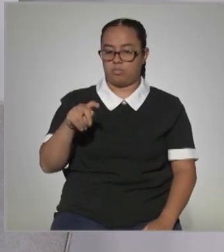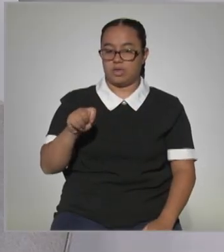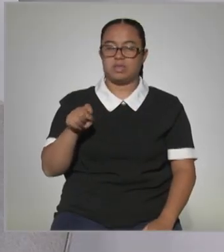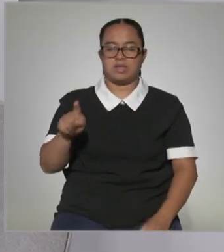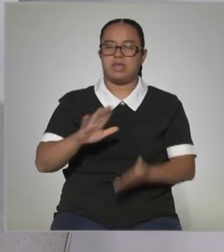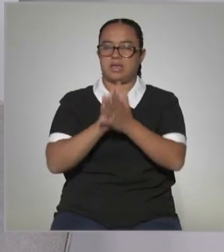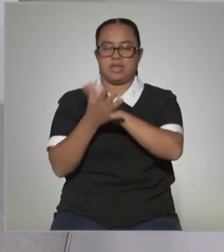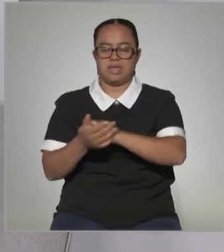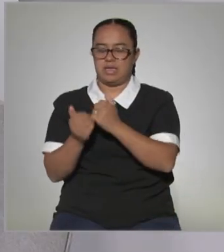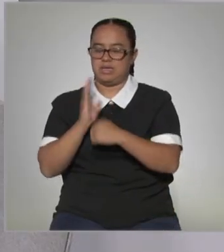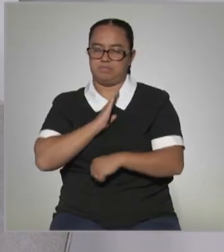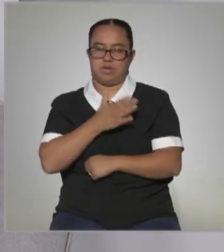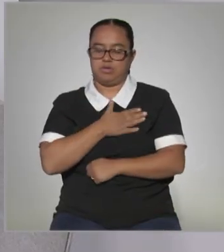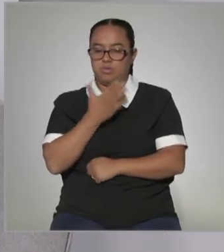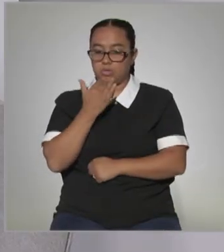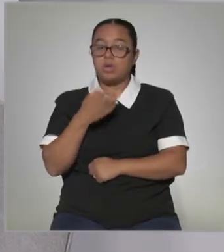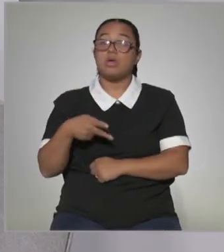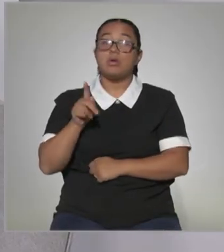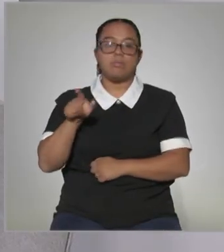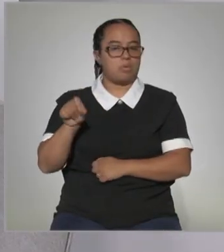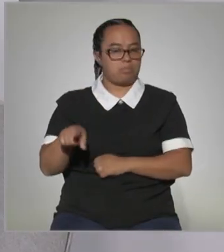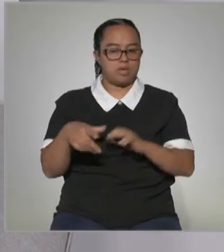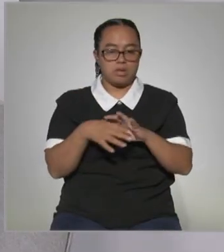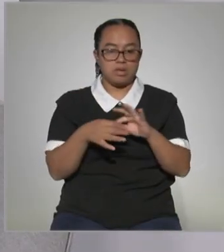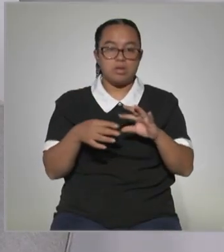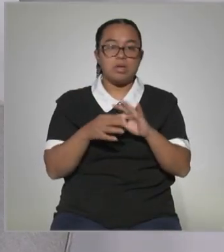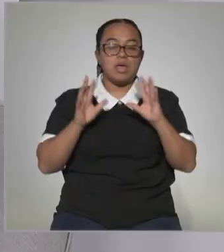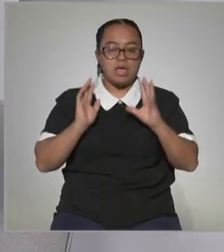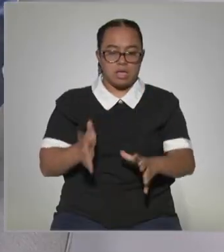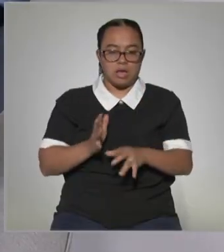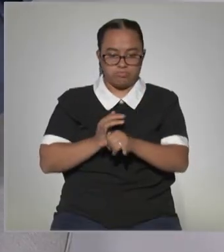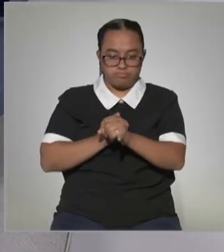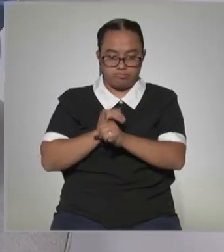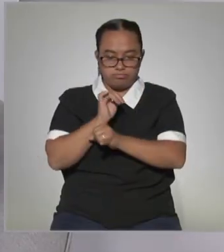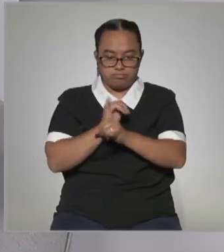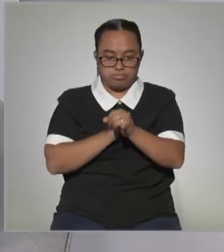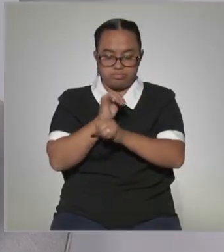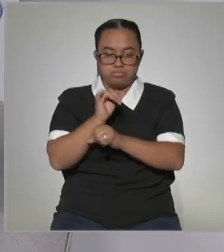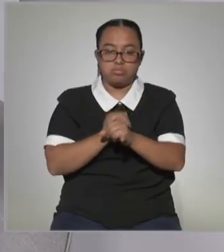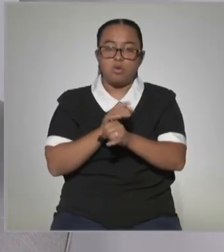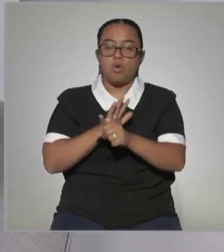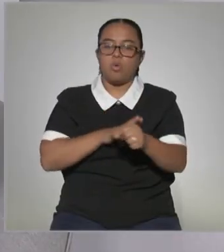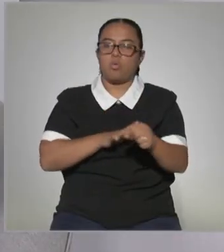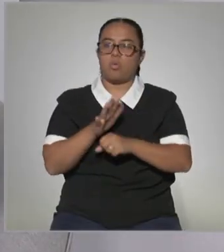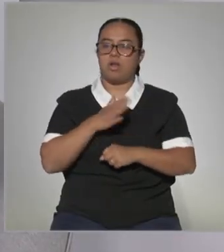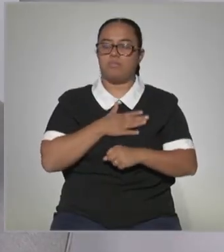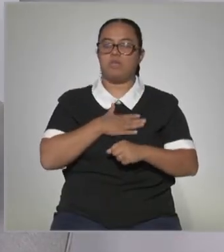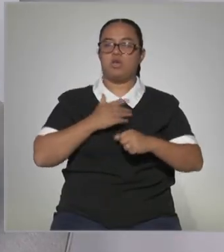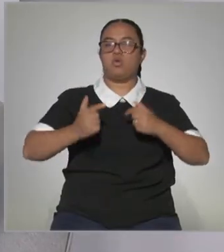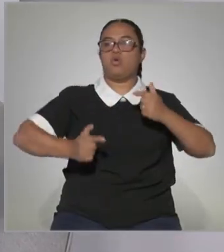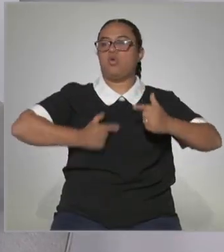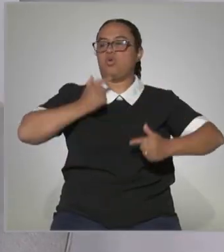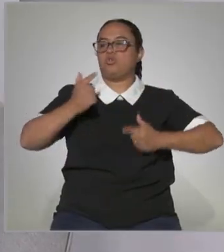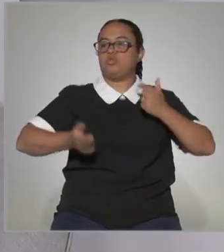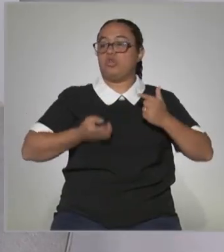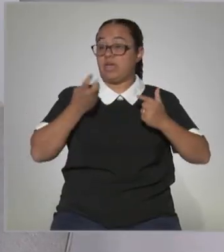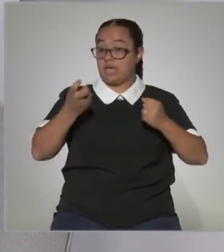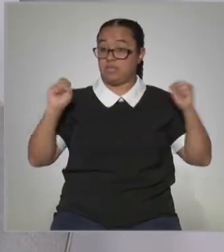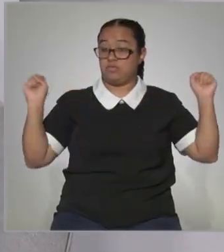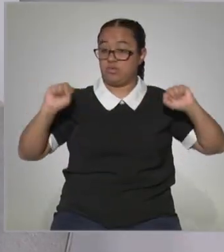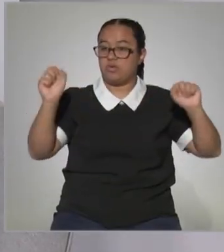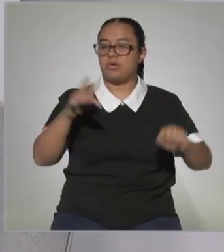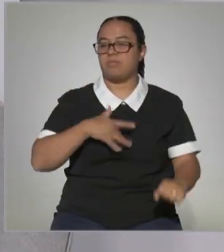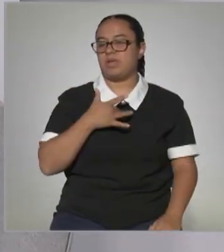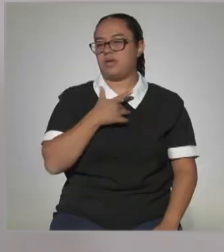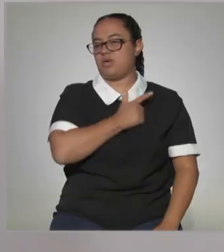español, pero que habla justamente de esto, que se ha investigado el gozo que produce correr. Ahora, eso lo podemos